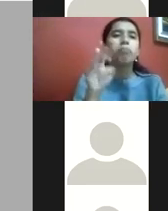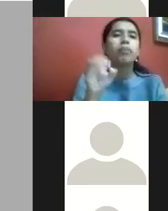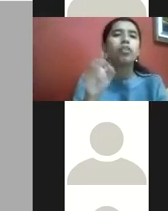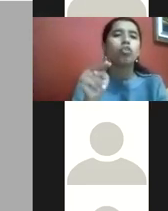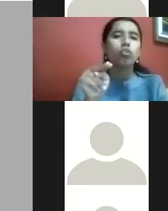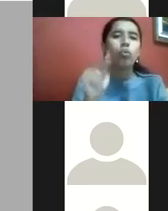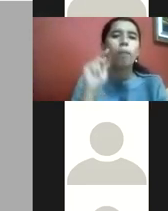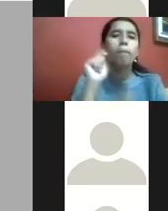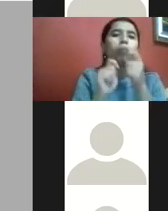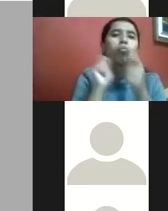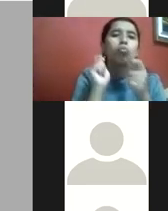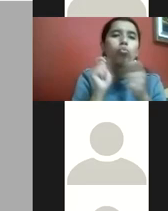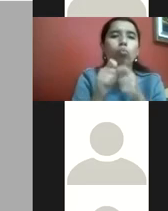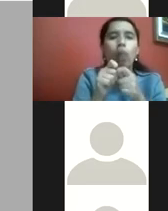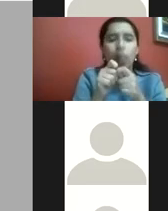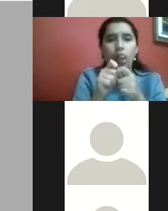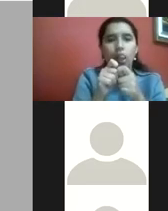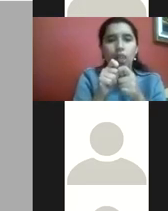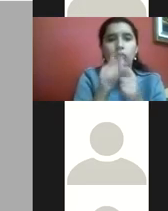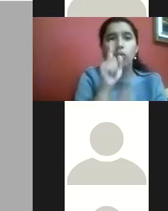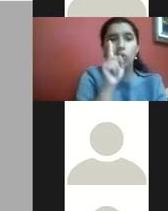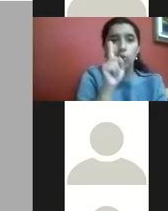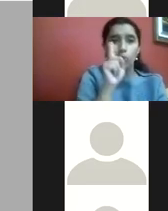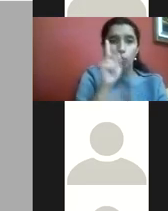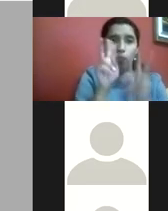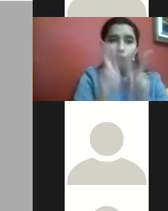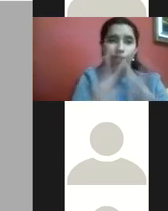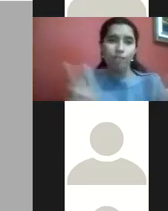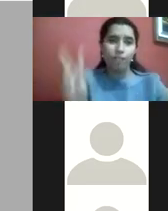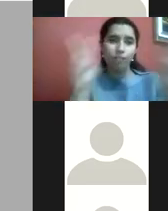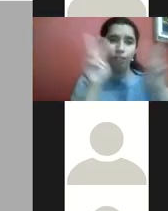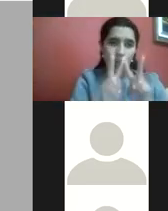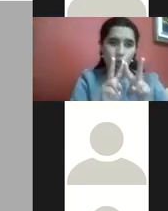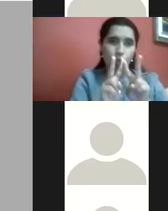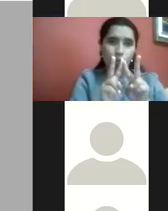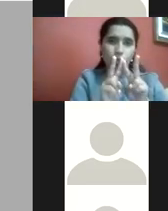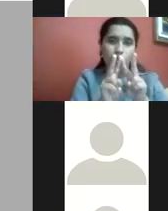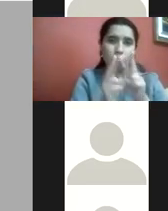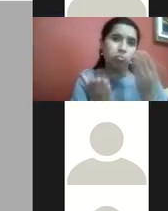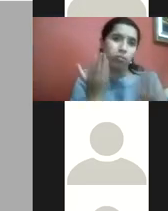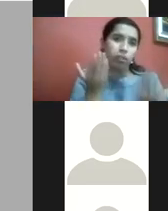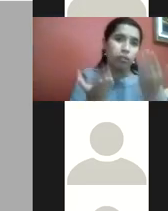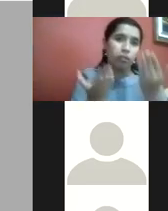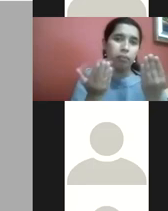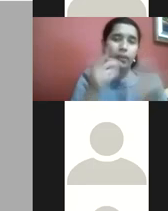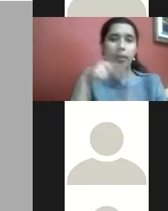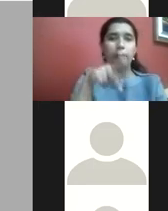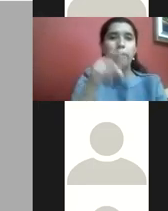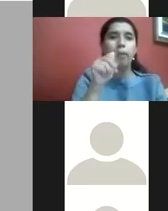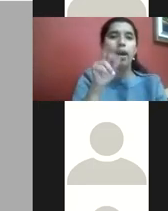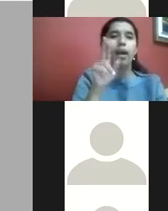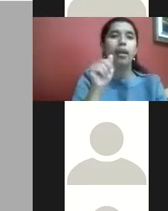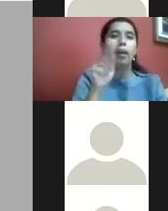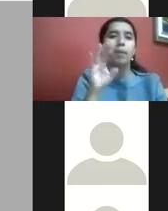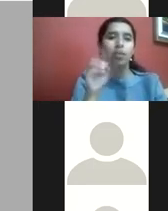básicamente es cuando se tiene solamente un valor posible para el parámetro. Básicamente es como que yo tome una de